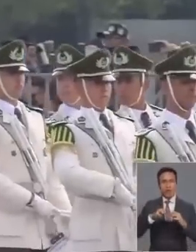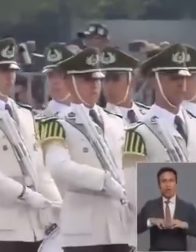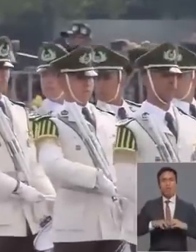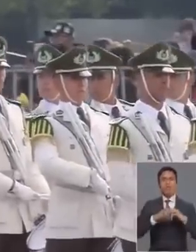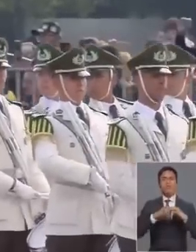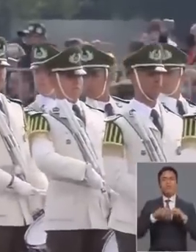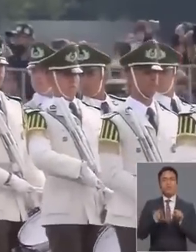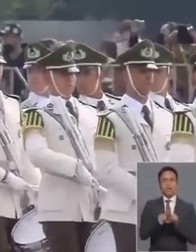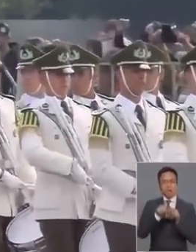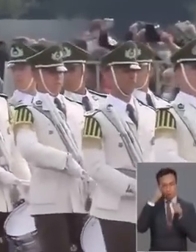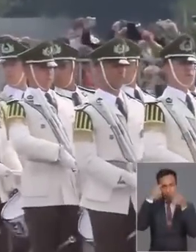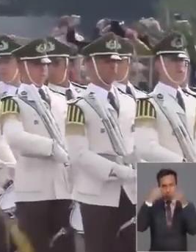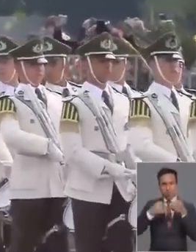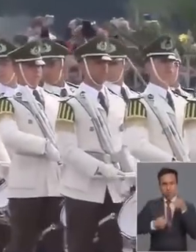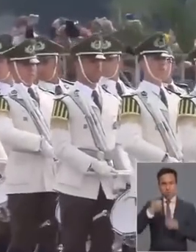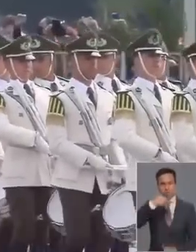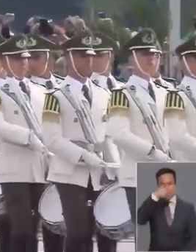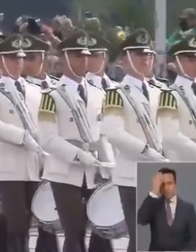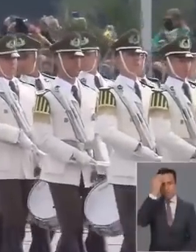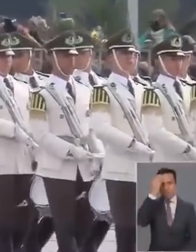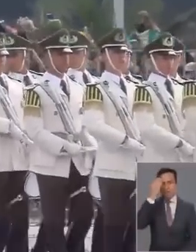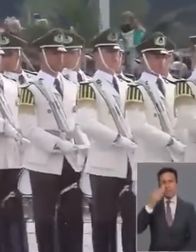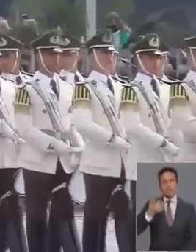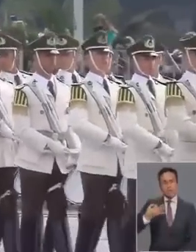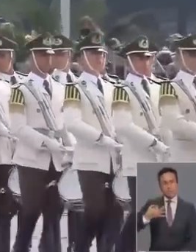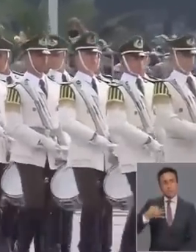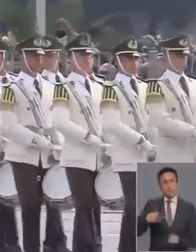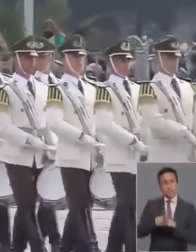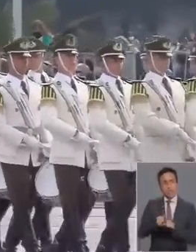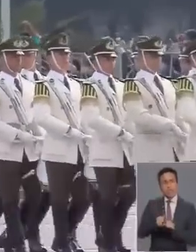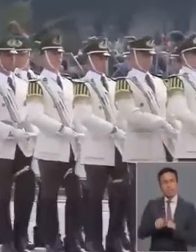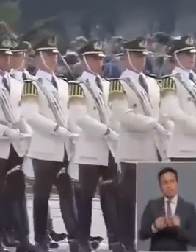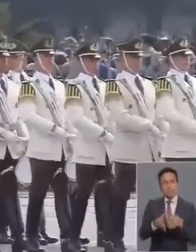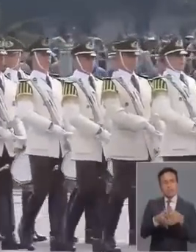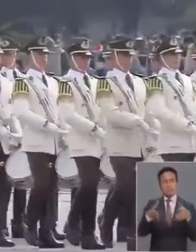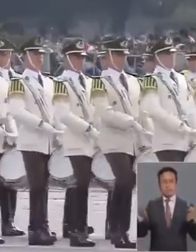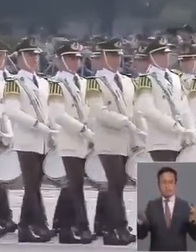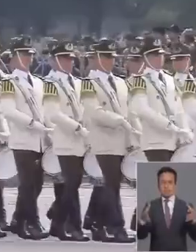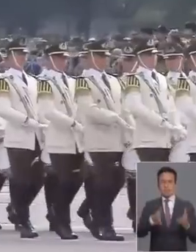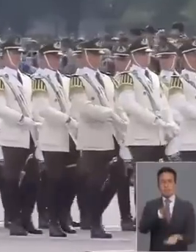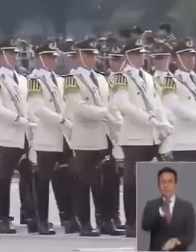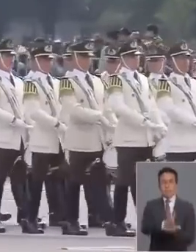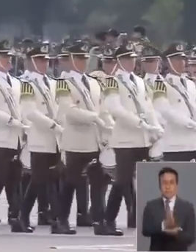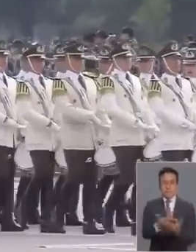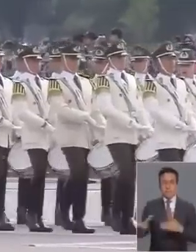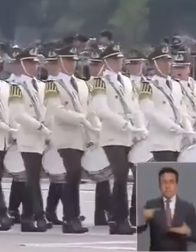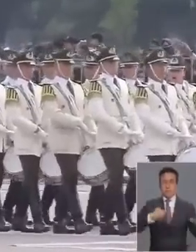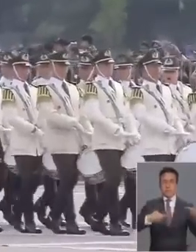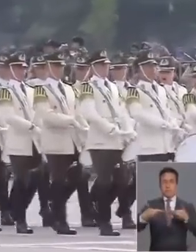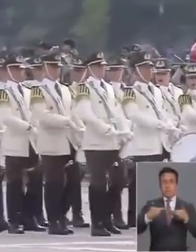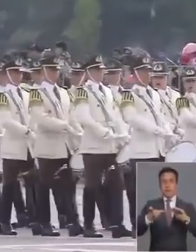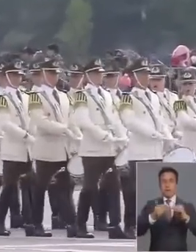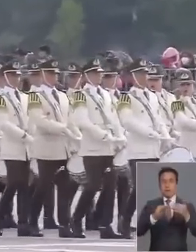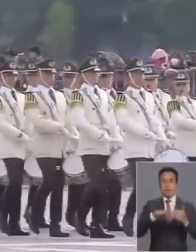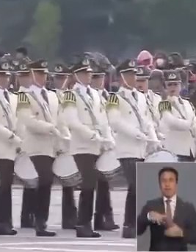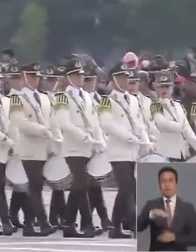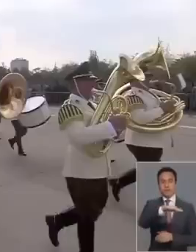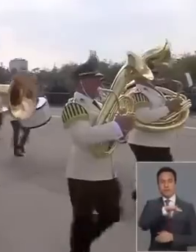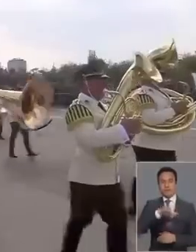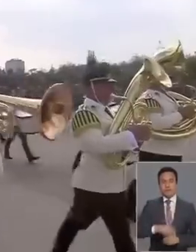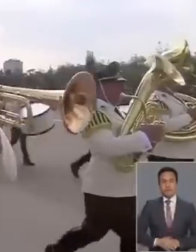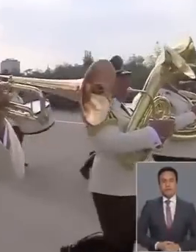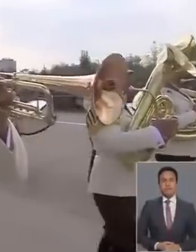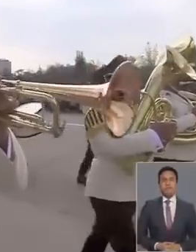se encargaron de hacernos comprender o de hacernos ver muchas cosas que nosotros no le habíamos tomado mucha atención. Por ejemplo, aquí alguien nos